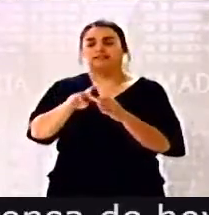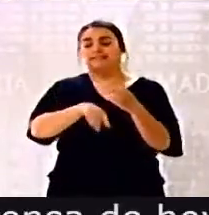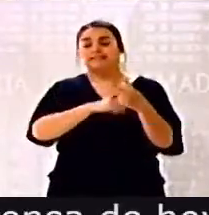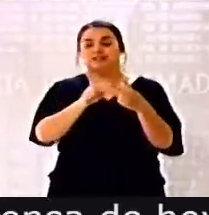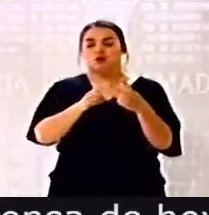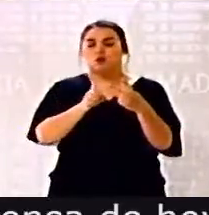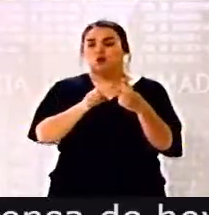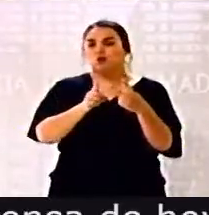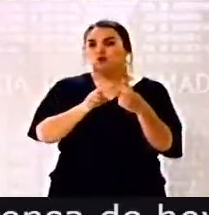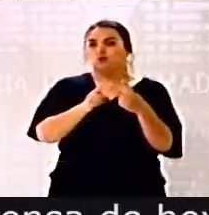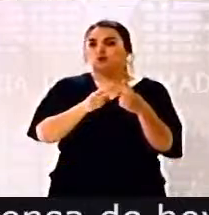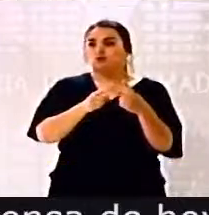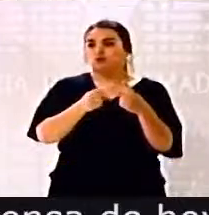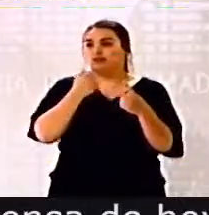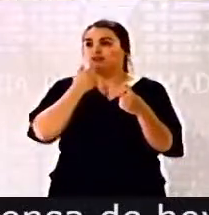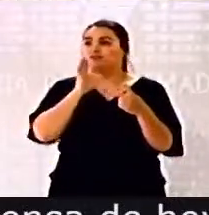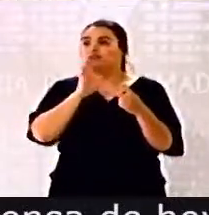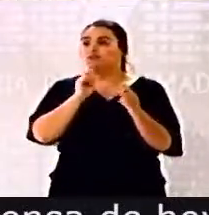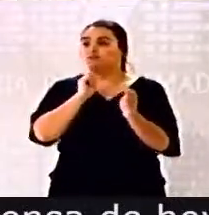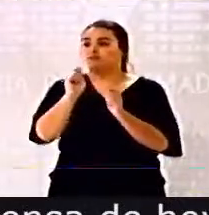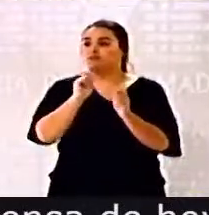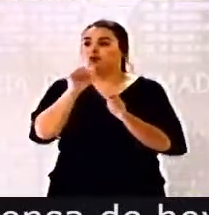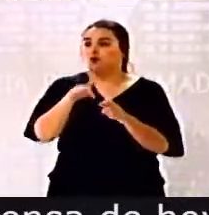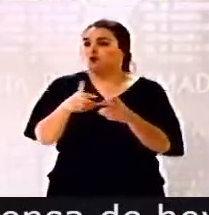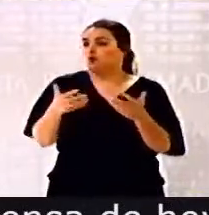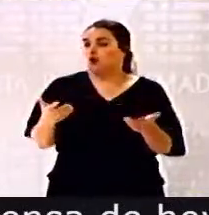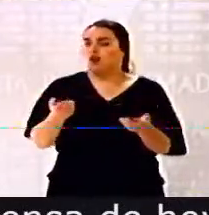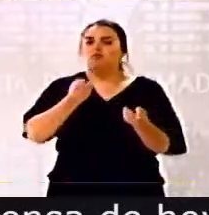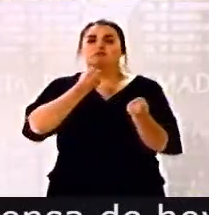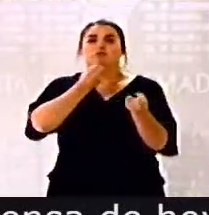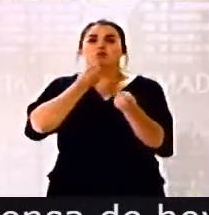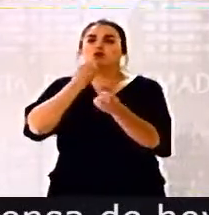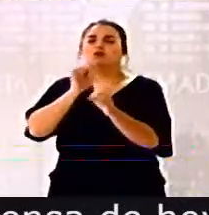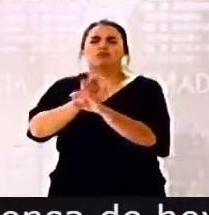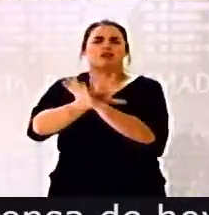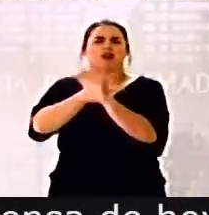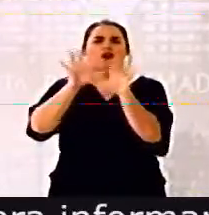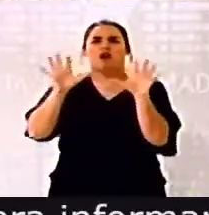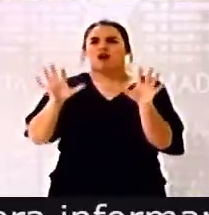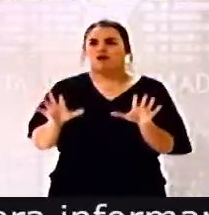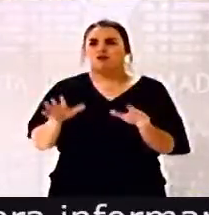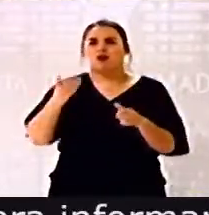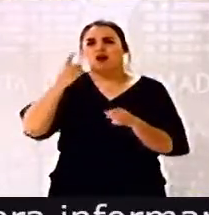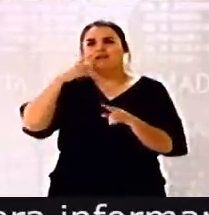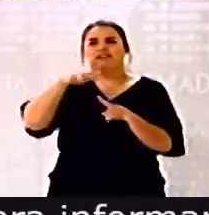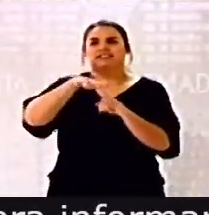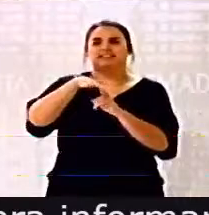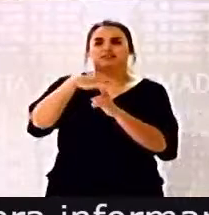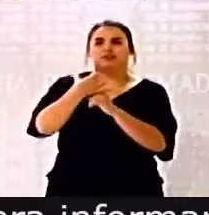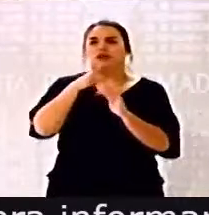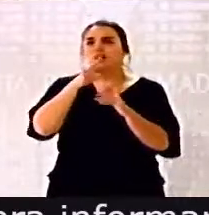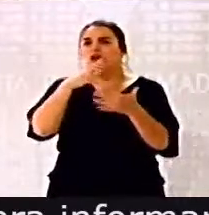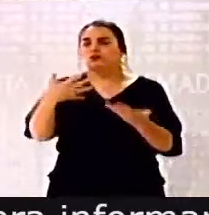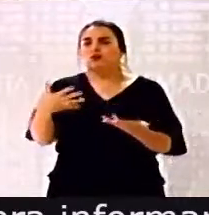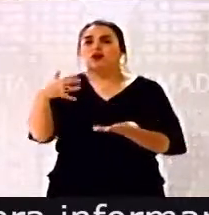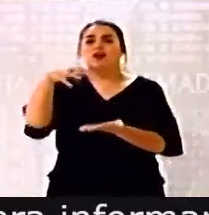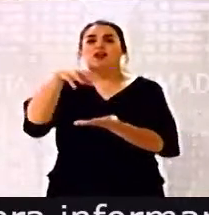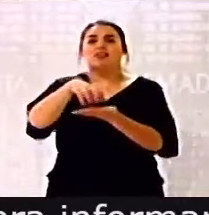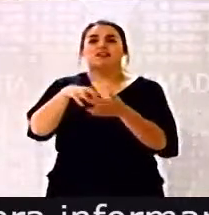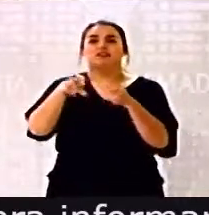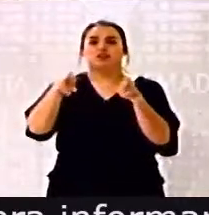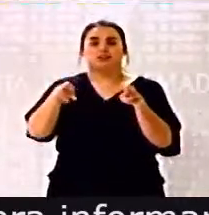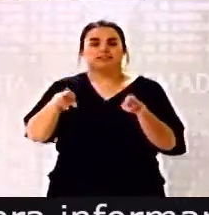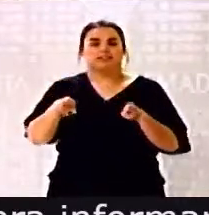tenía en la rueda de prensa de hoy era informarles claramente de la situación en la que se encuentran nuestros centros